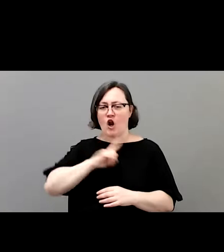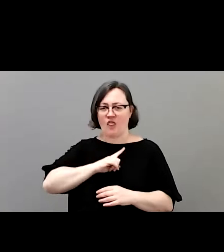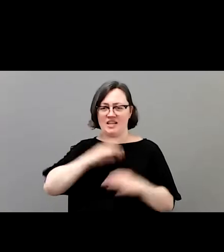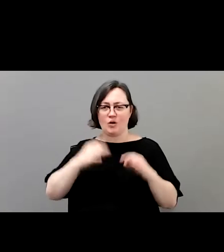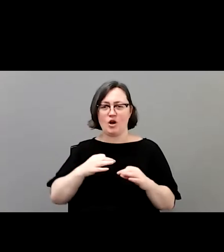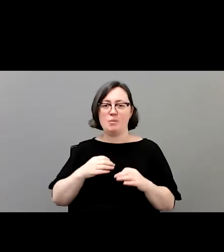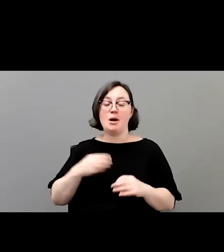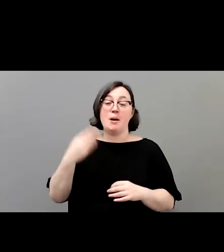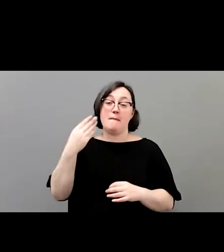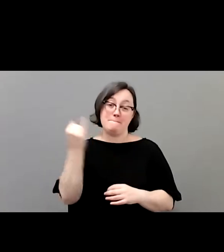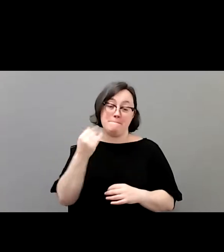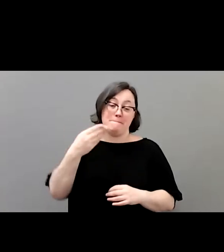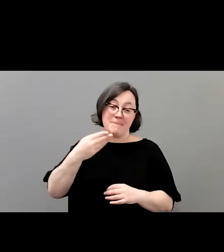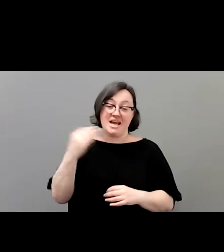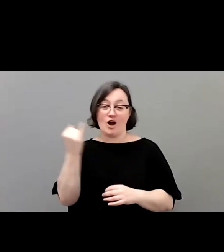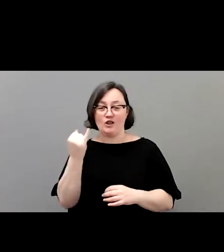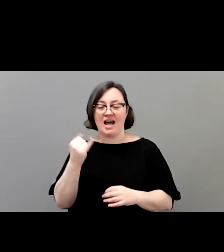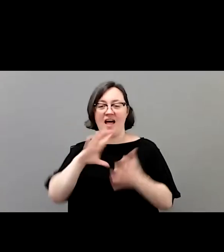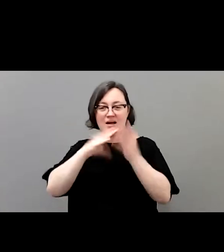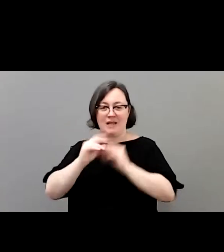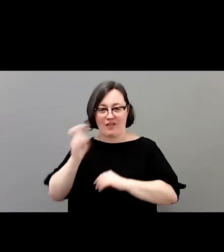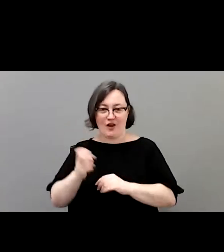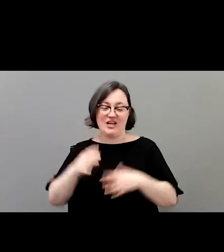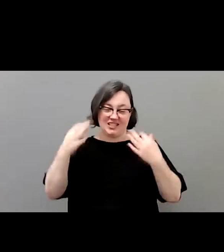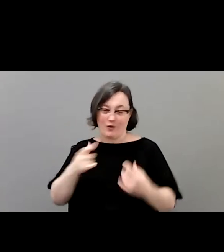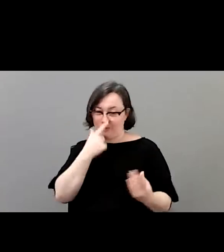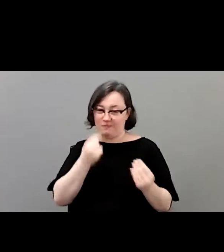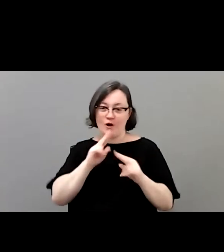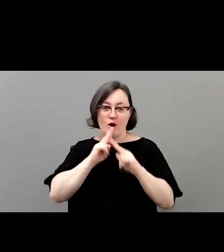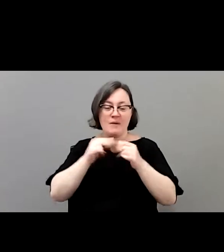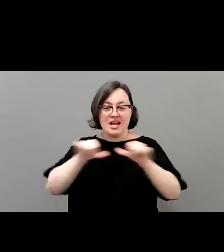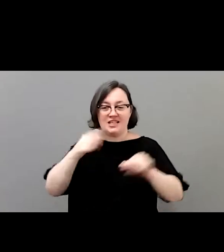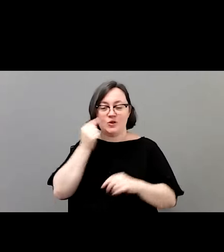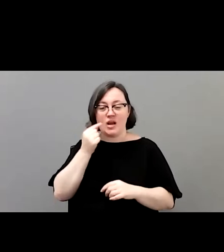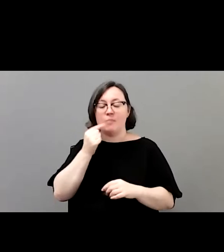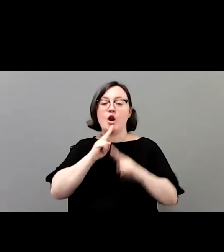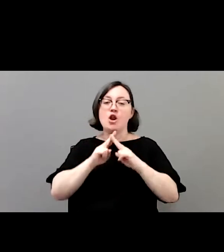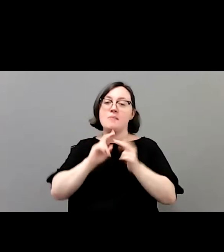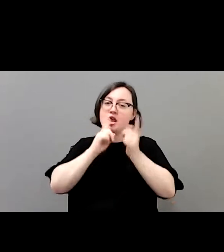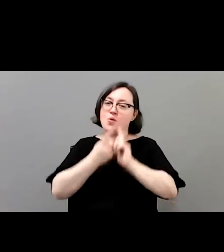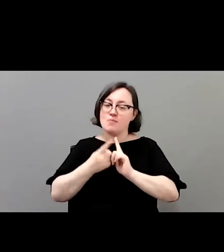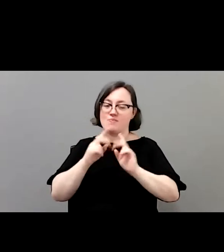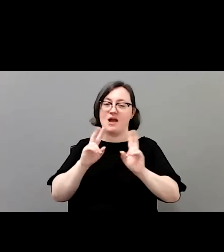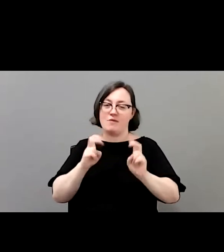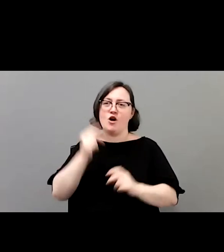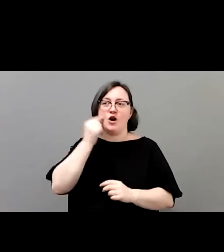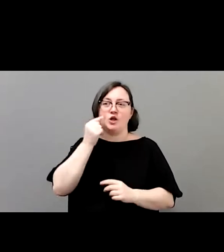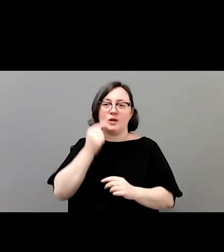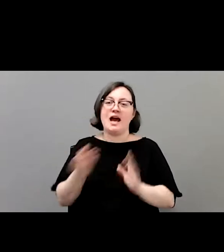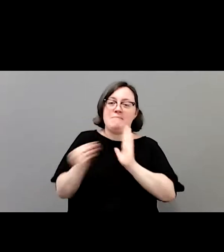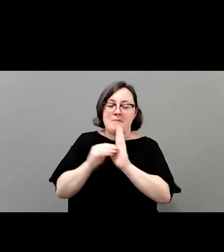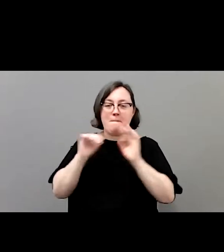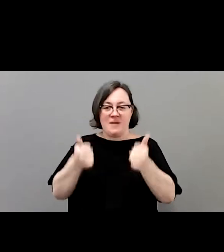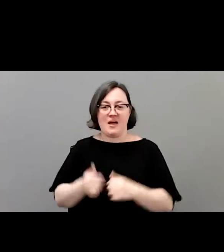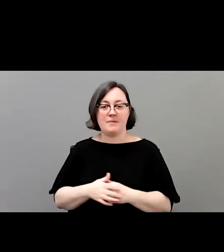BJ Adaptaciones, pero bueno, que nos vayamos familiarizando también con este nuevo nombre que tenemos. Pero aquí seguimos haciendo un